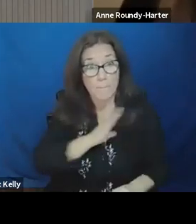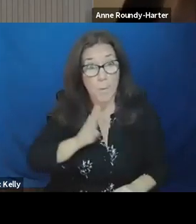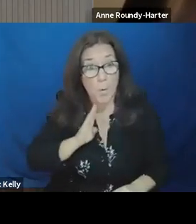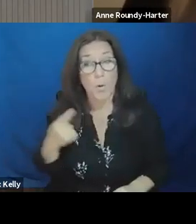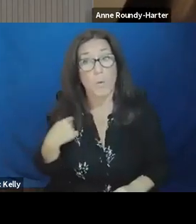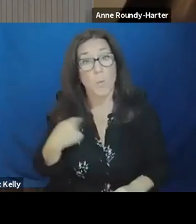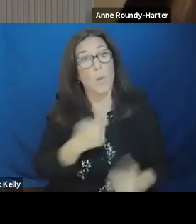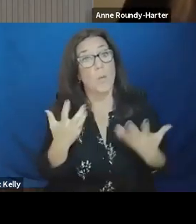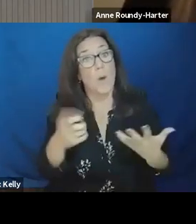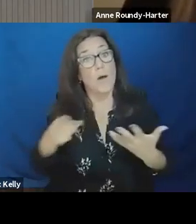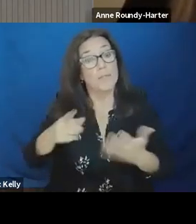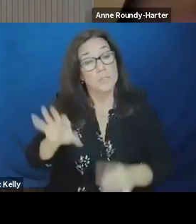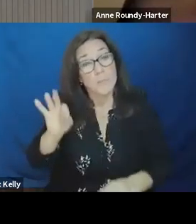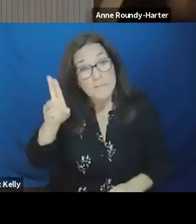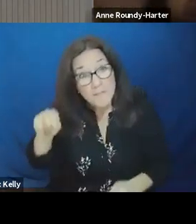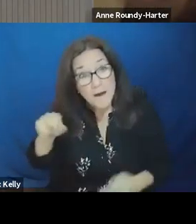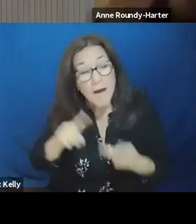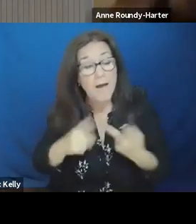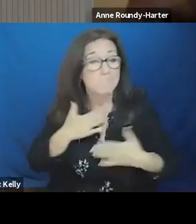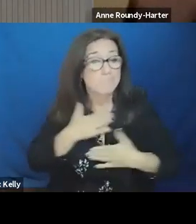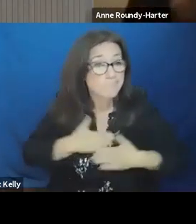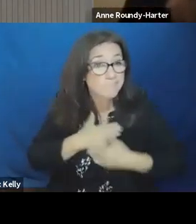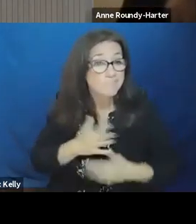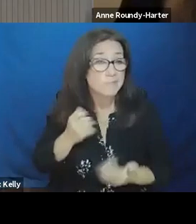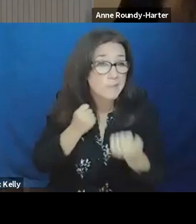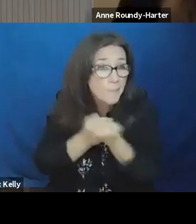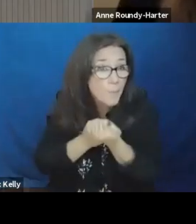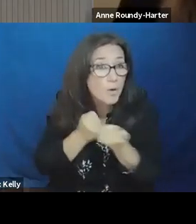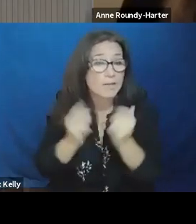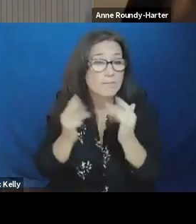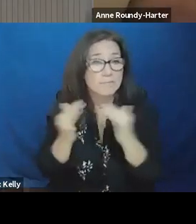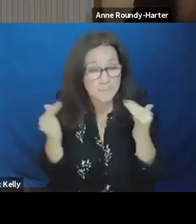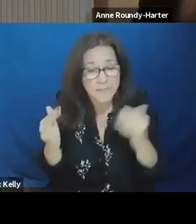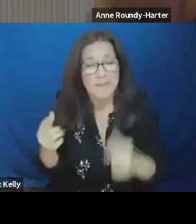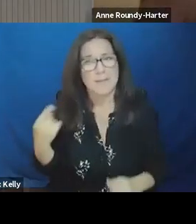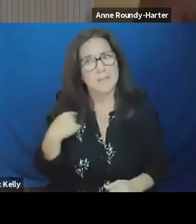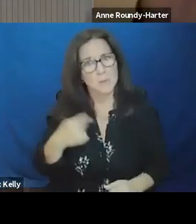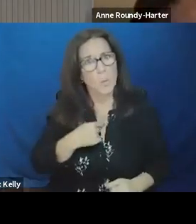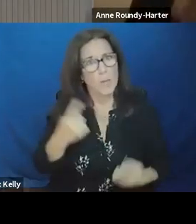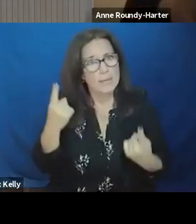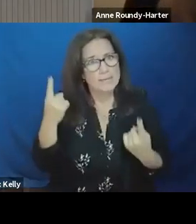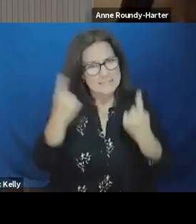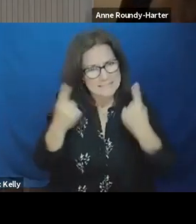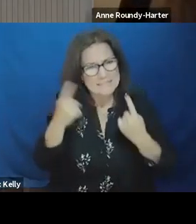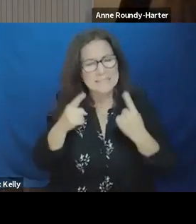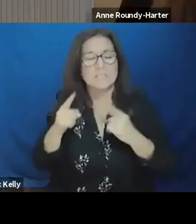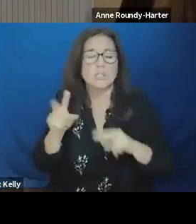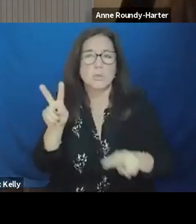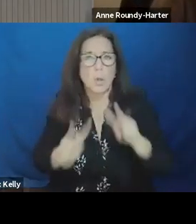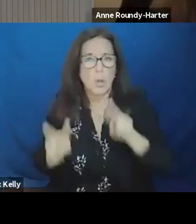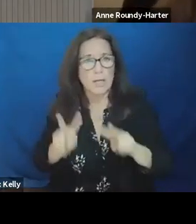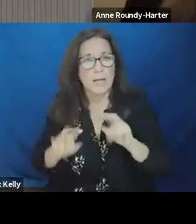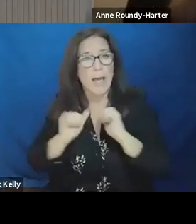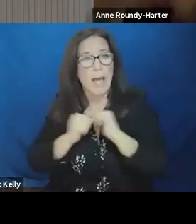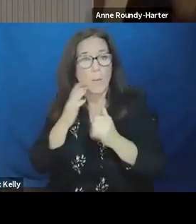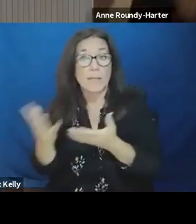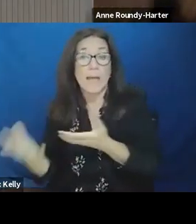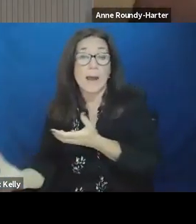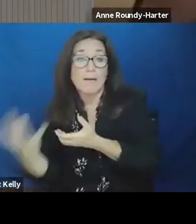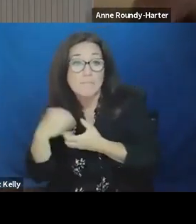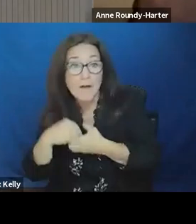queremos que sea participativo queremos que resulte como un apoyo así que estamos analizando formas para traer estas experiencias selectivas